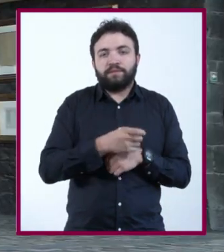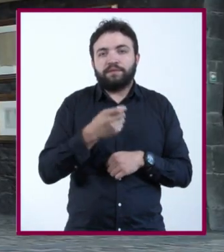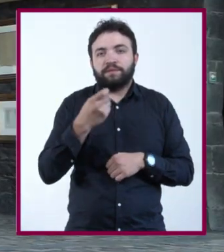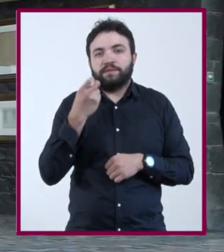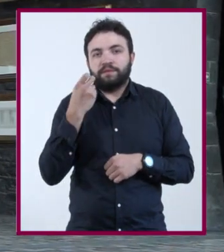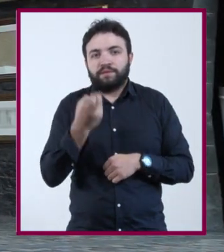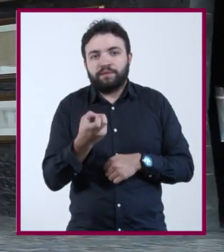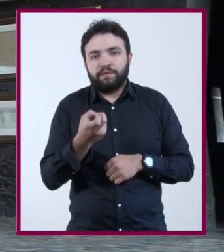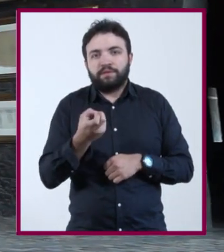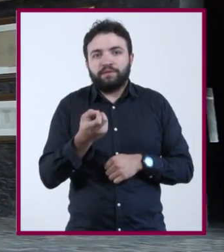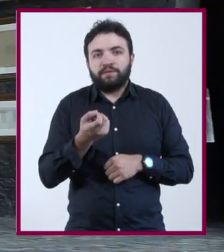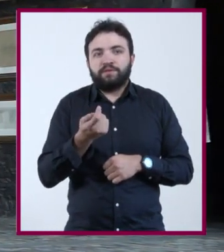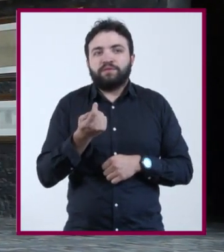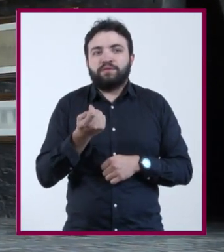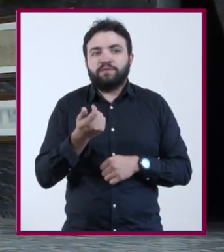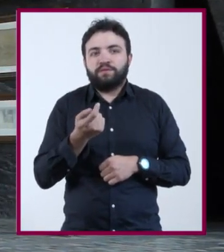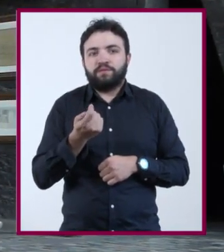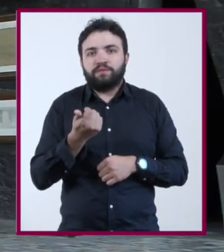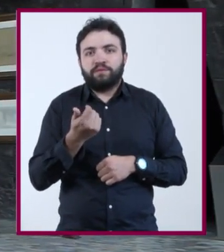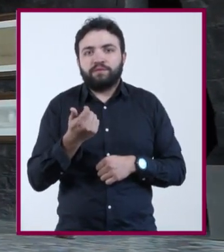Entonces es un poco este